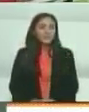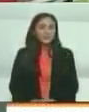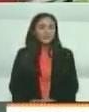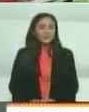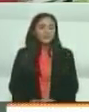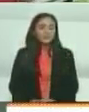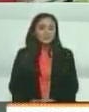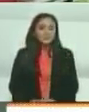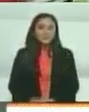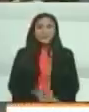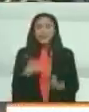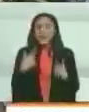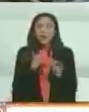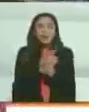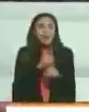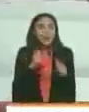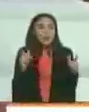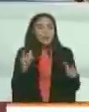de aquí.